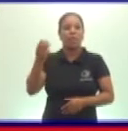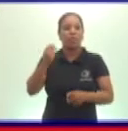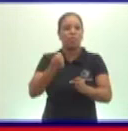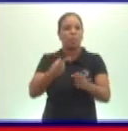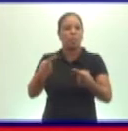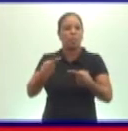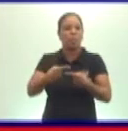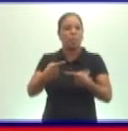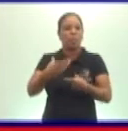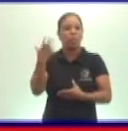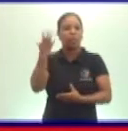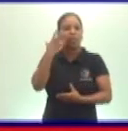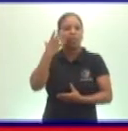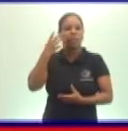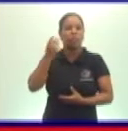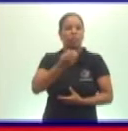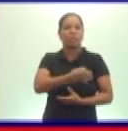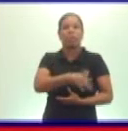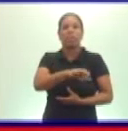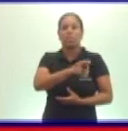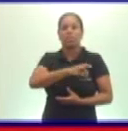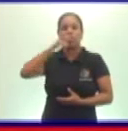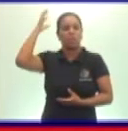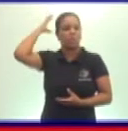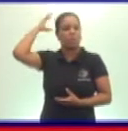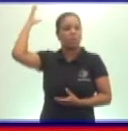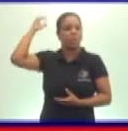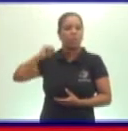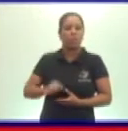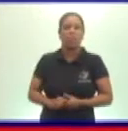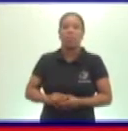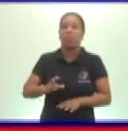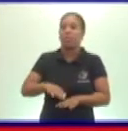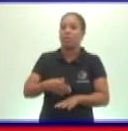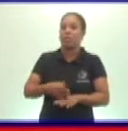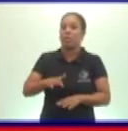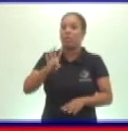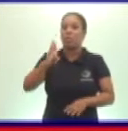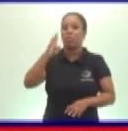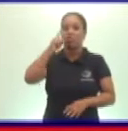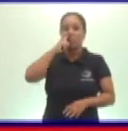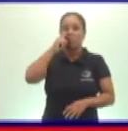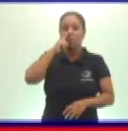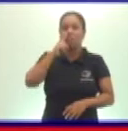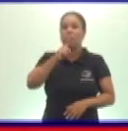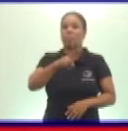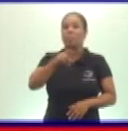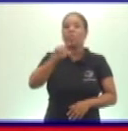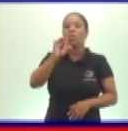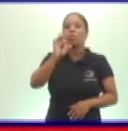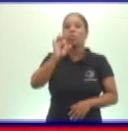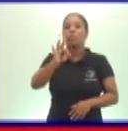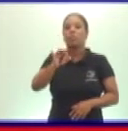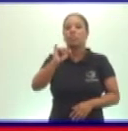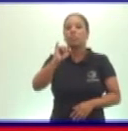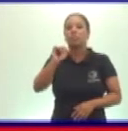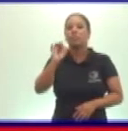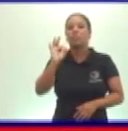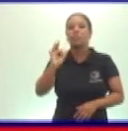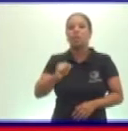español. Posteriormente está también la del 4 de noviembre, pero de 1868, donde se